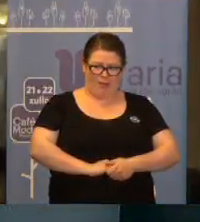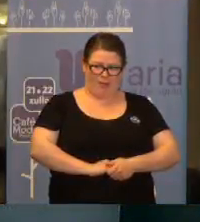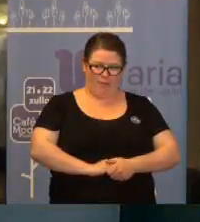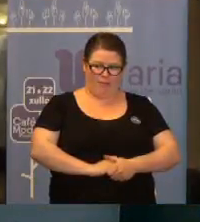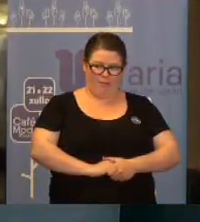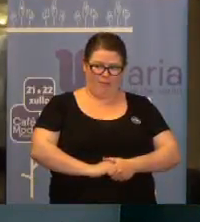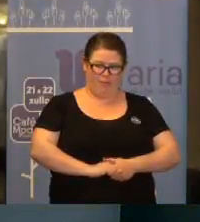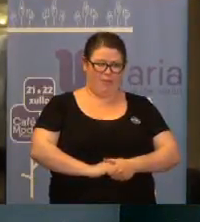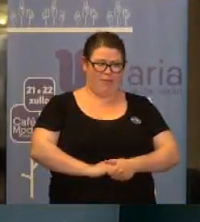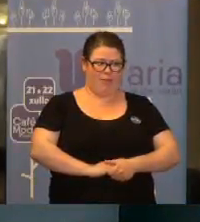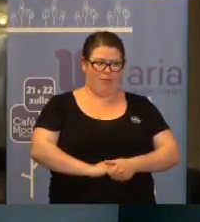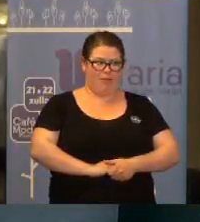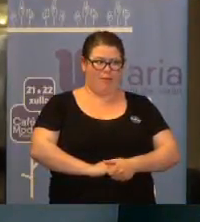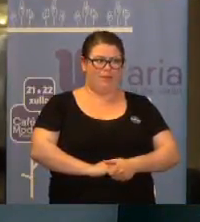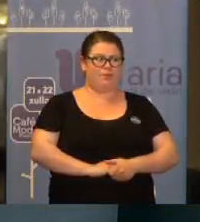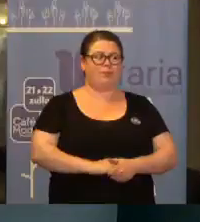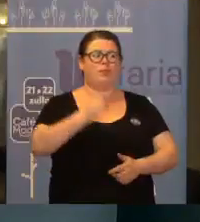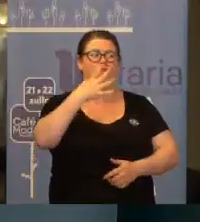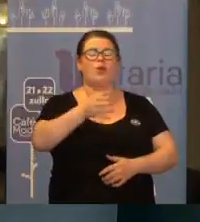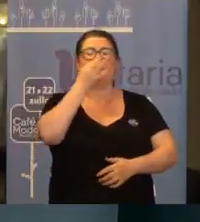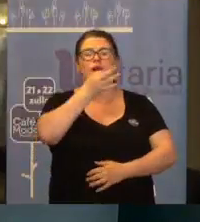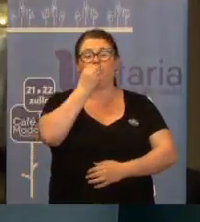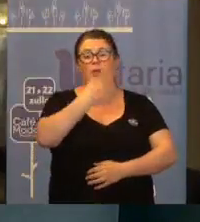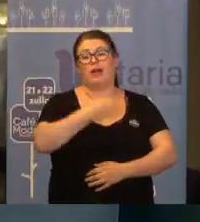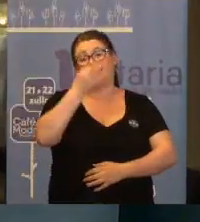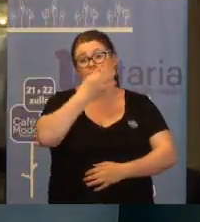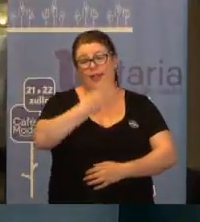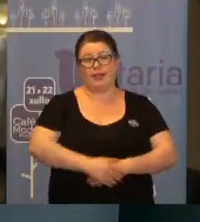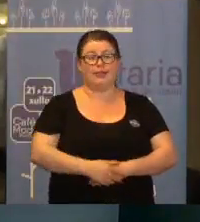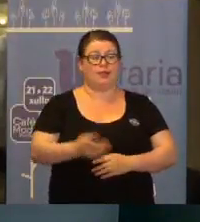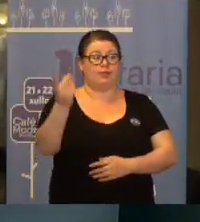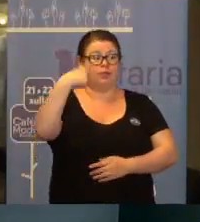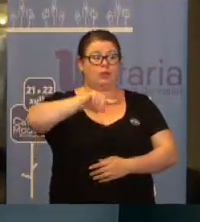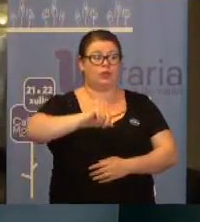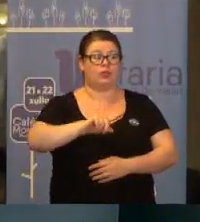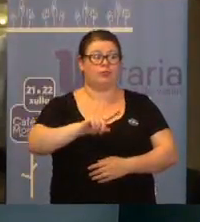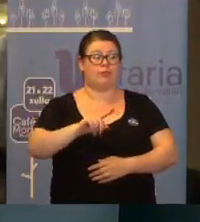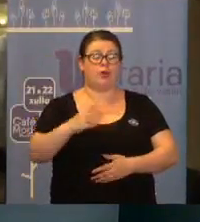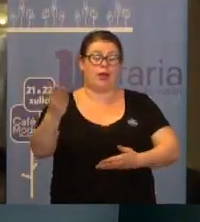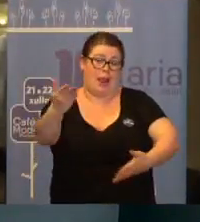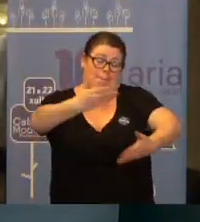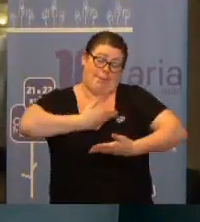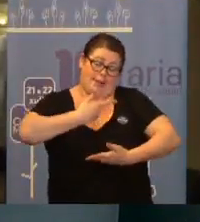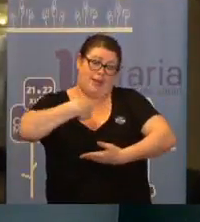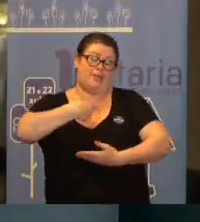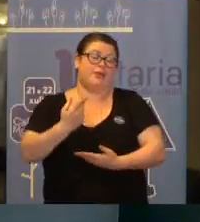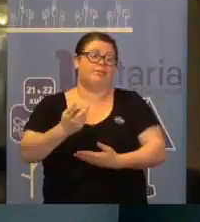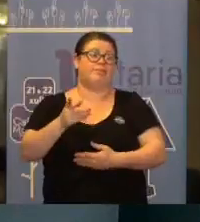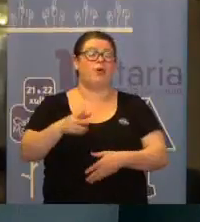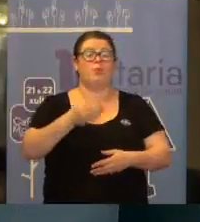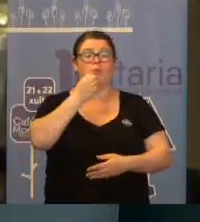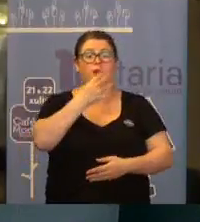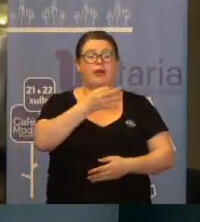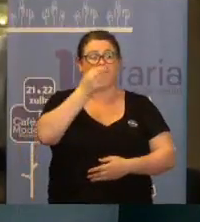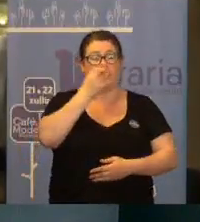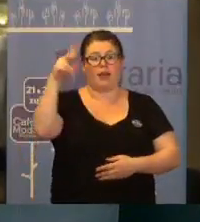Hola. Sí, ahora sí. Bueno, boas tardes por terme invitado e boas tardes a vosotros por estar